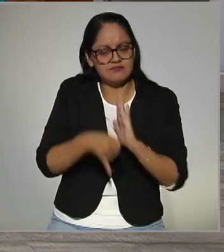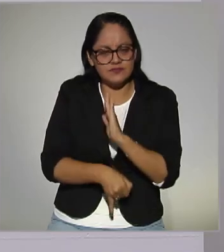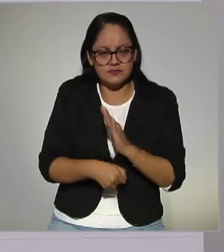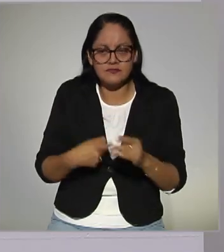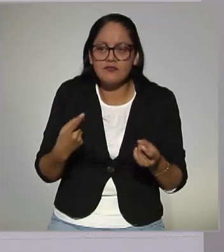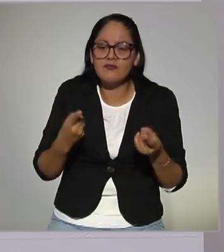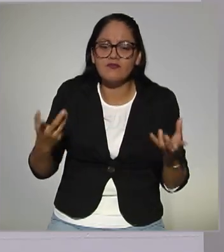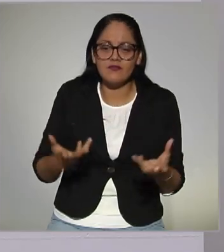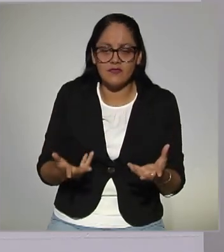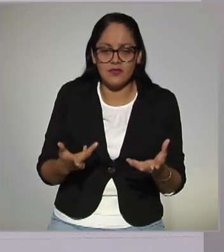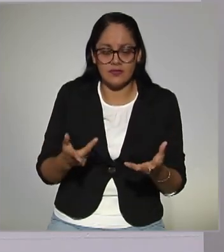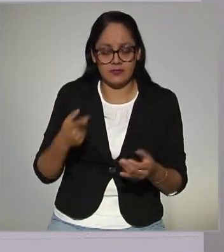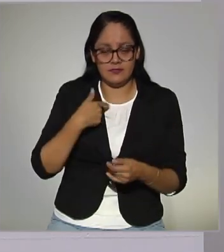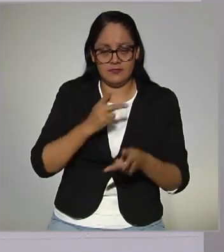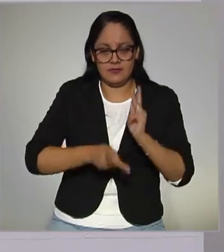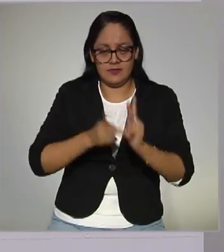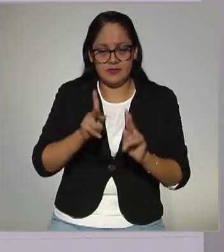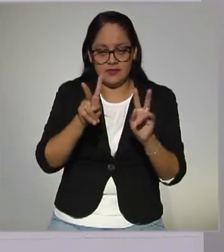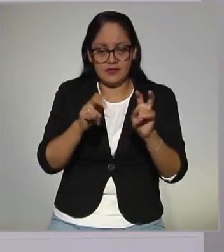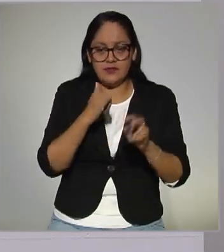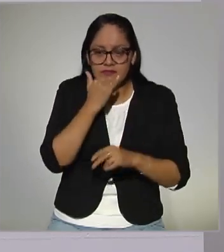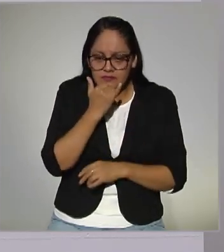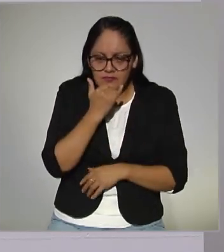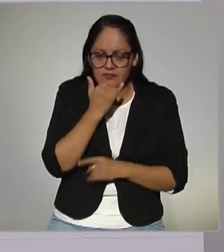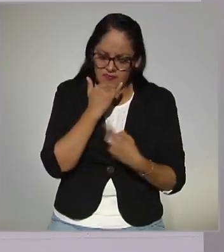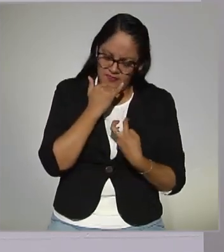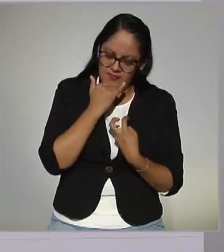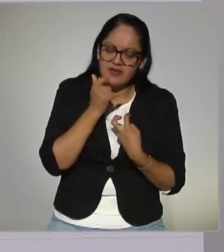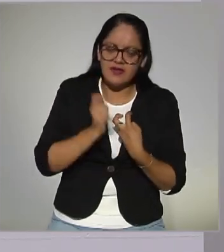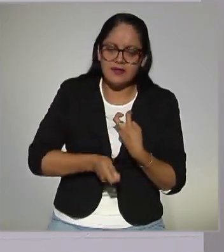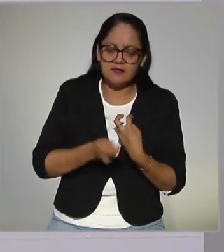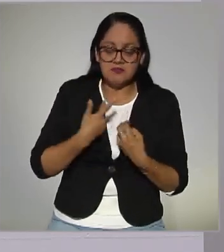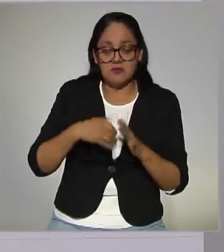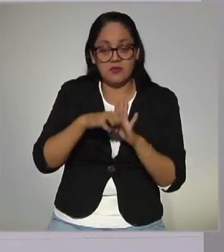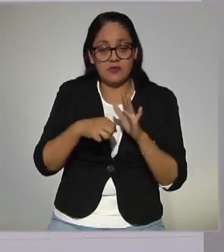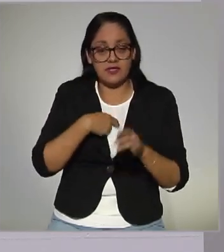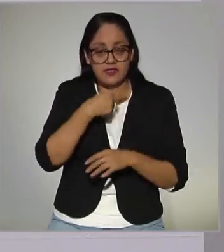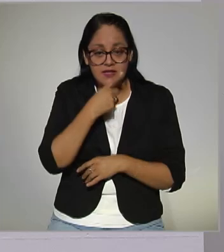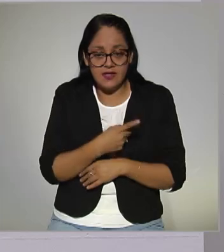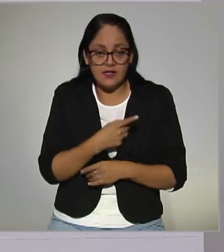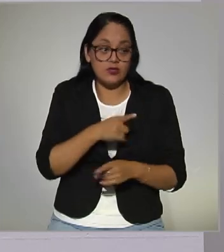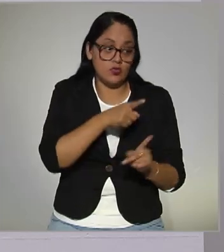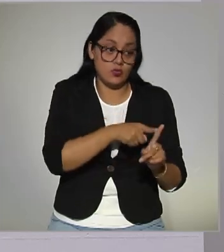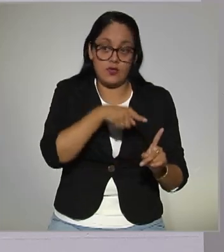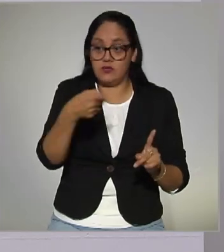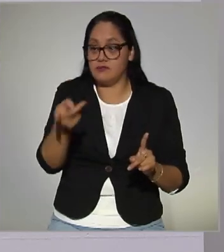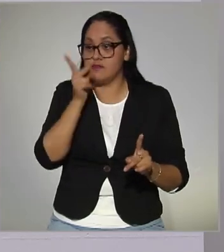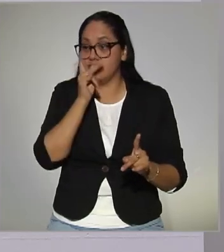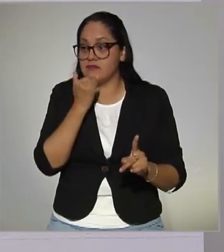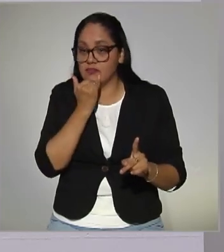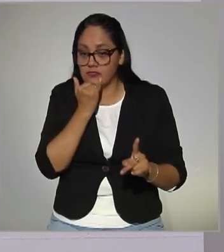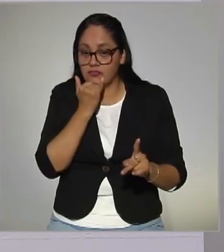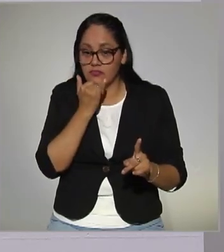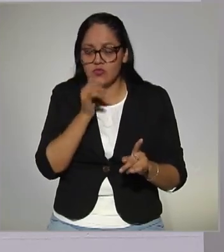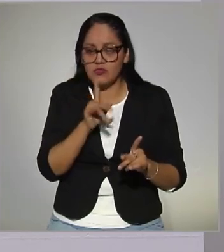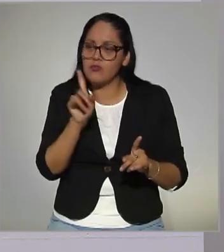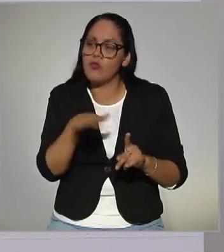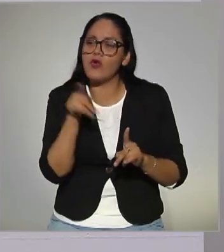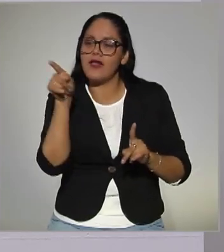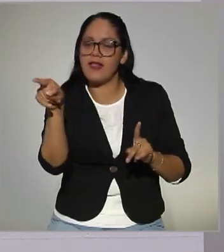lo que hay que hacer? Lo que decíamos en el perdón. A ver, aquí no es de que digas vas a perdonar a tu papá por él,